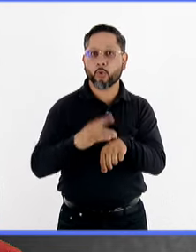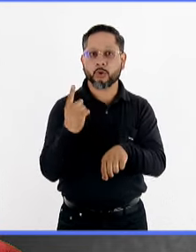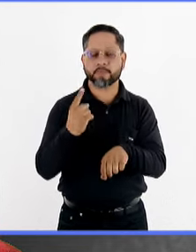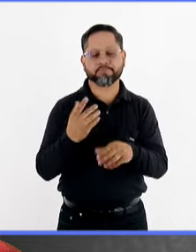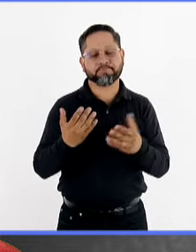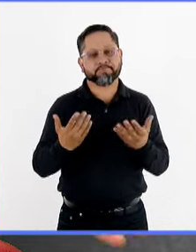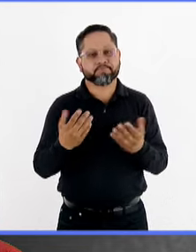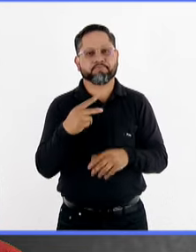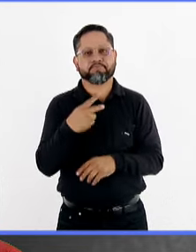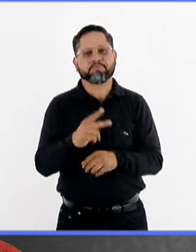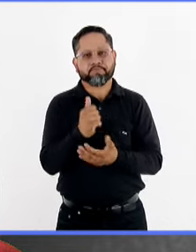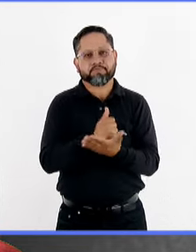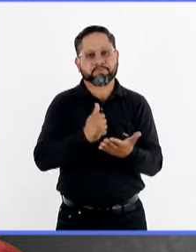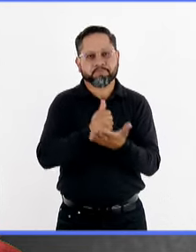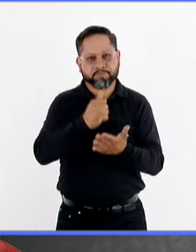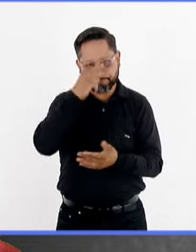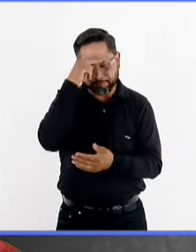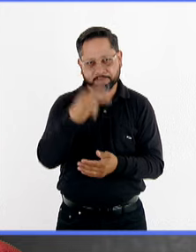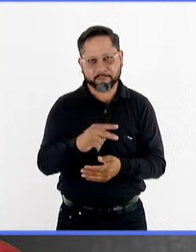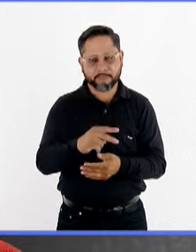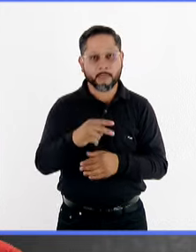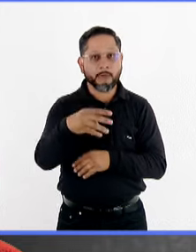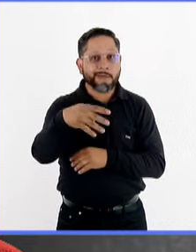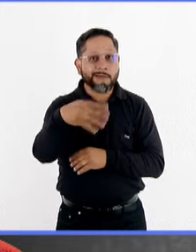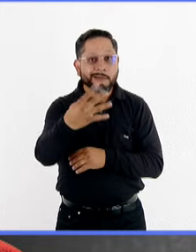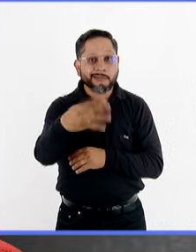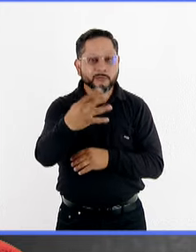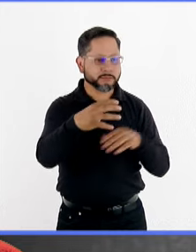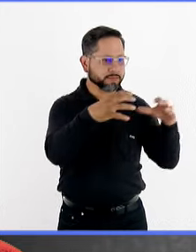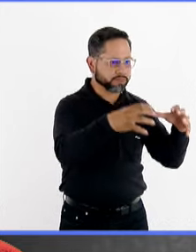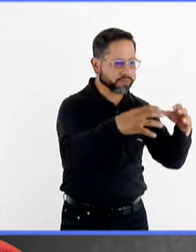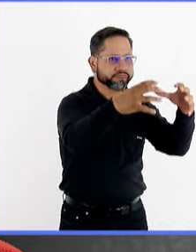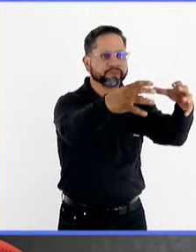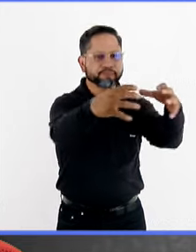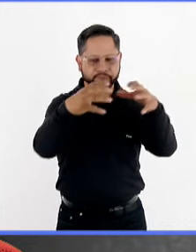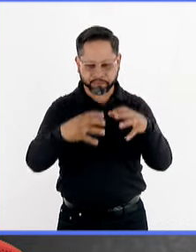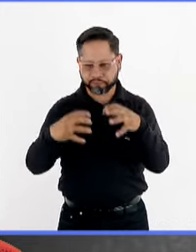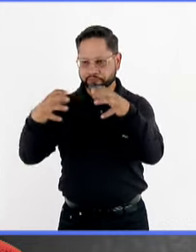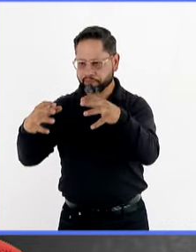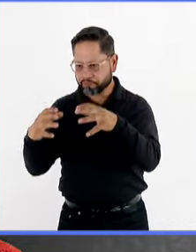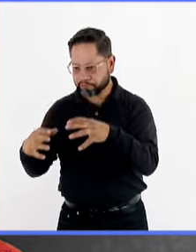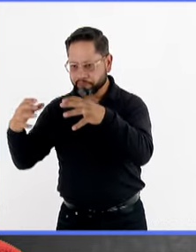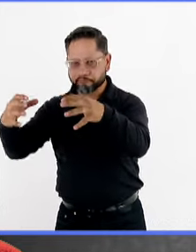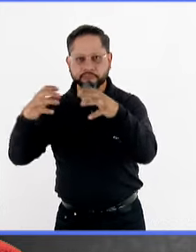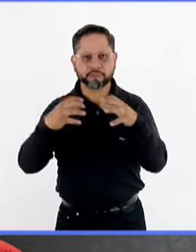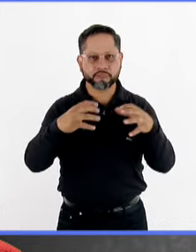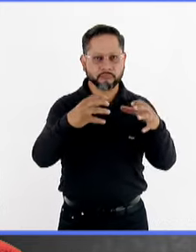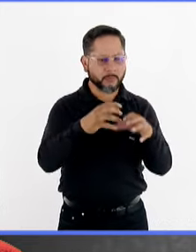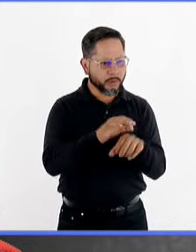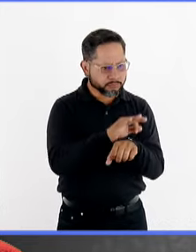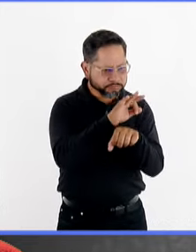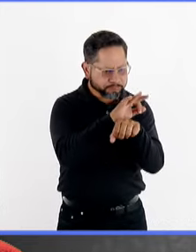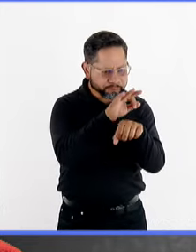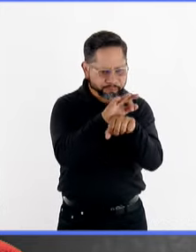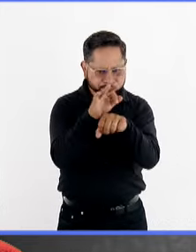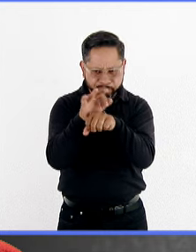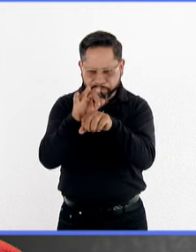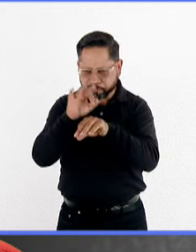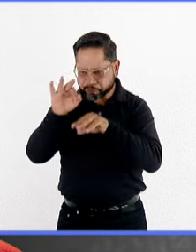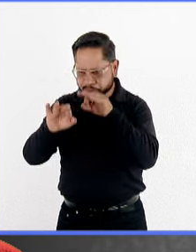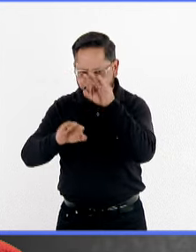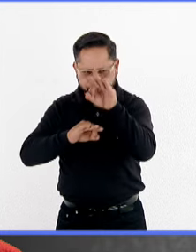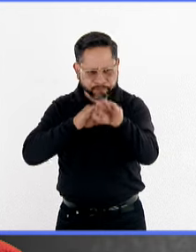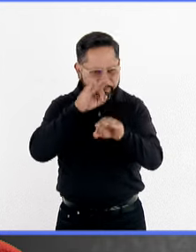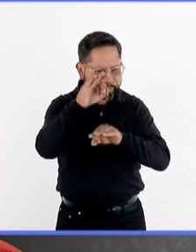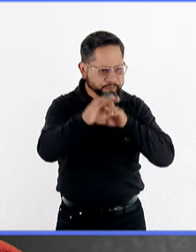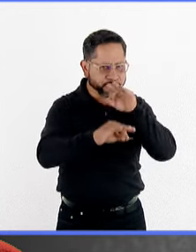suerte que estas 14 colecciones están mantenidas, curadas, por un conjunto